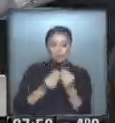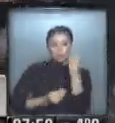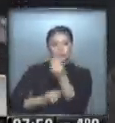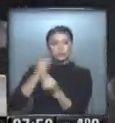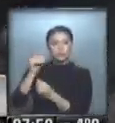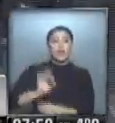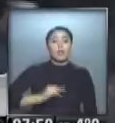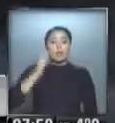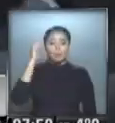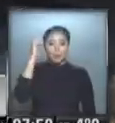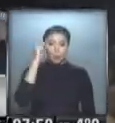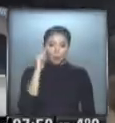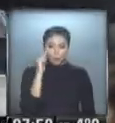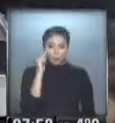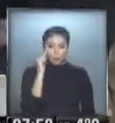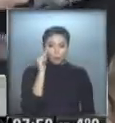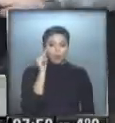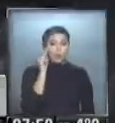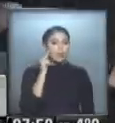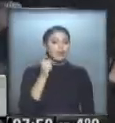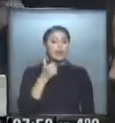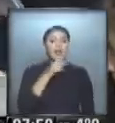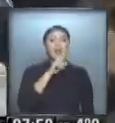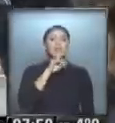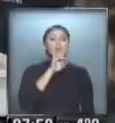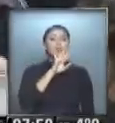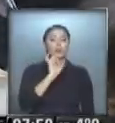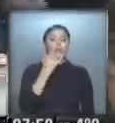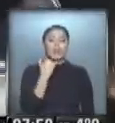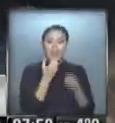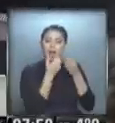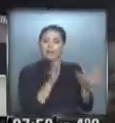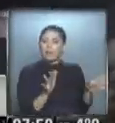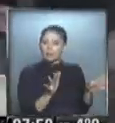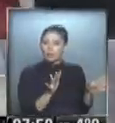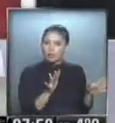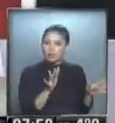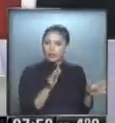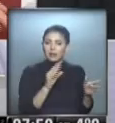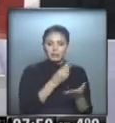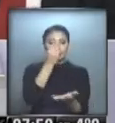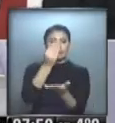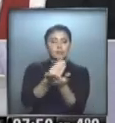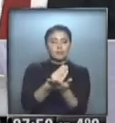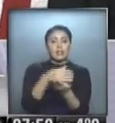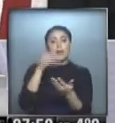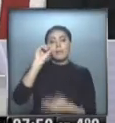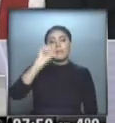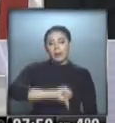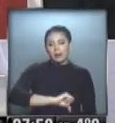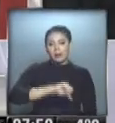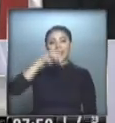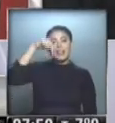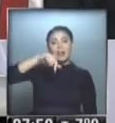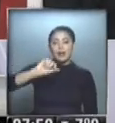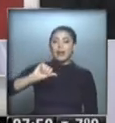cargo, hasta que en el 2009 Arturo Colombi decidió abandonar este acuerdo, se presentó a la reelección, pero perdió con quien